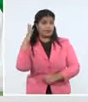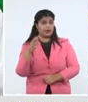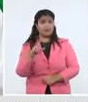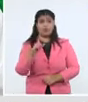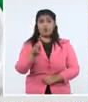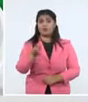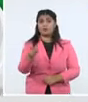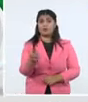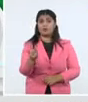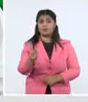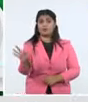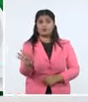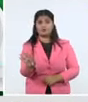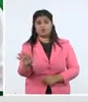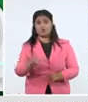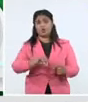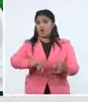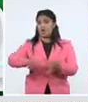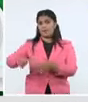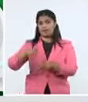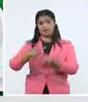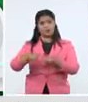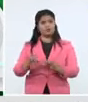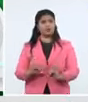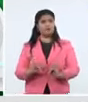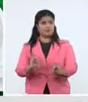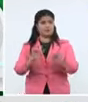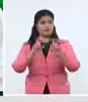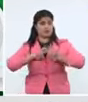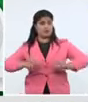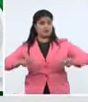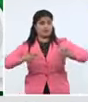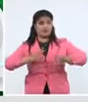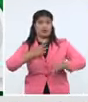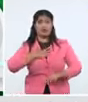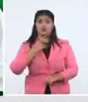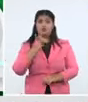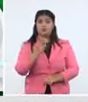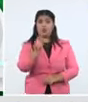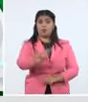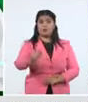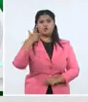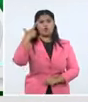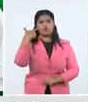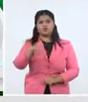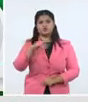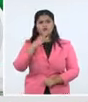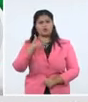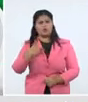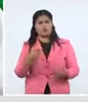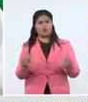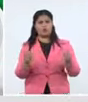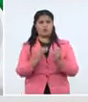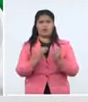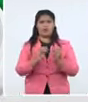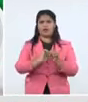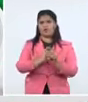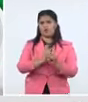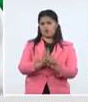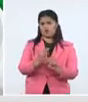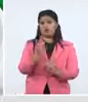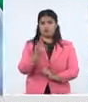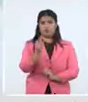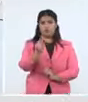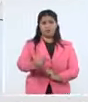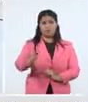para precisar la fuente de infección de 2 de los diagnosticados en el día de ayer. Por provincias y